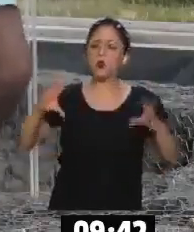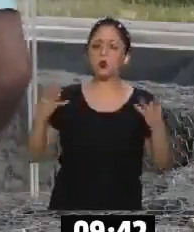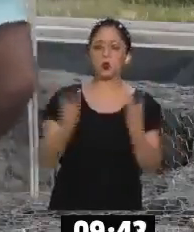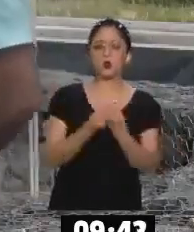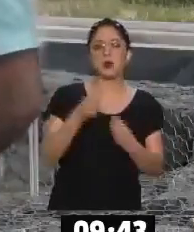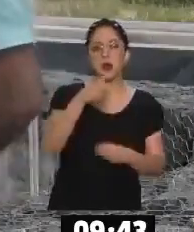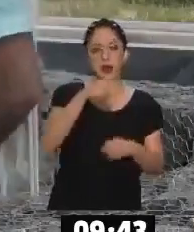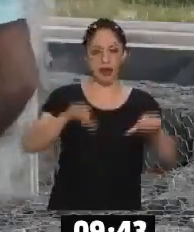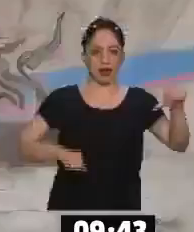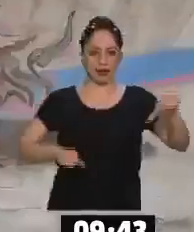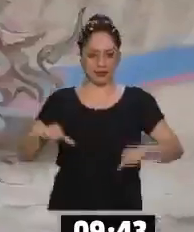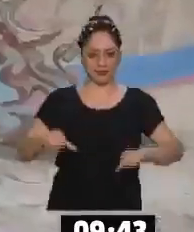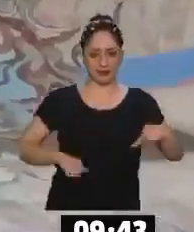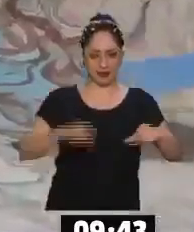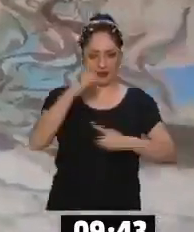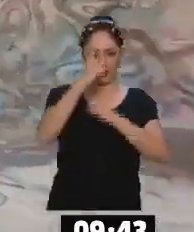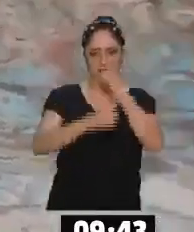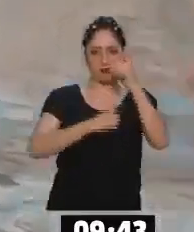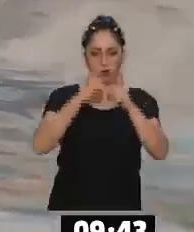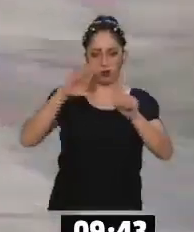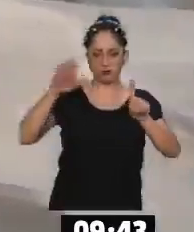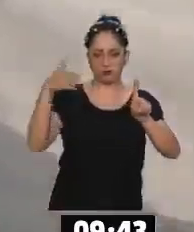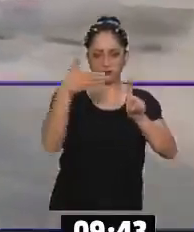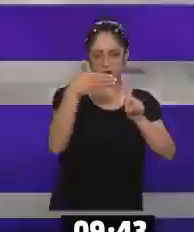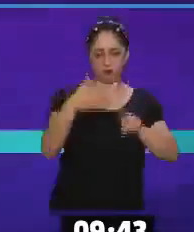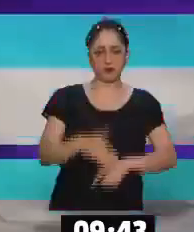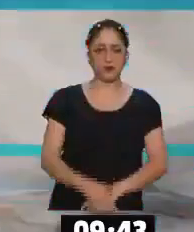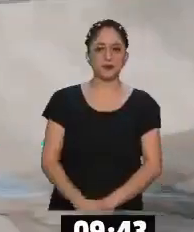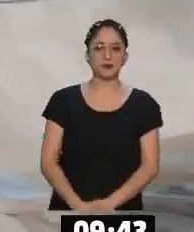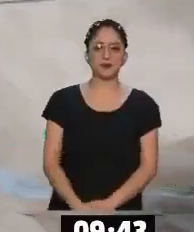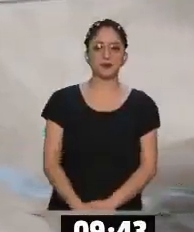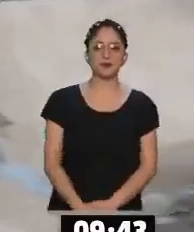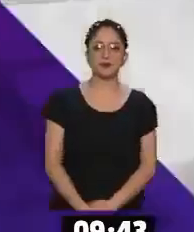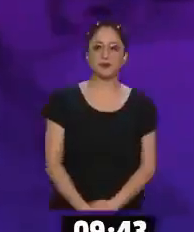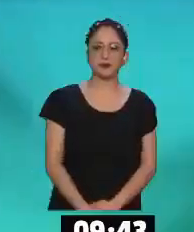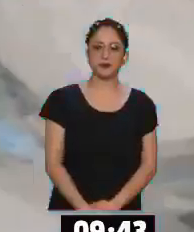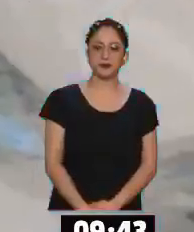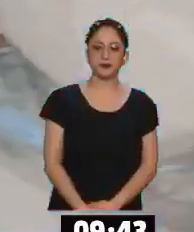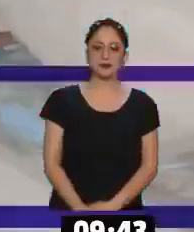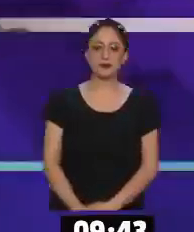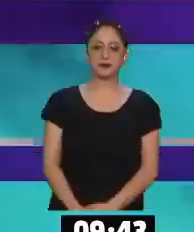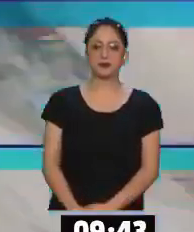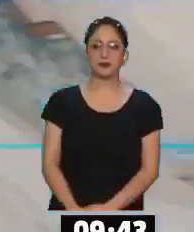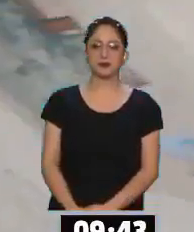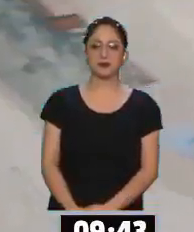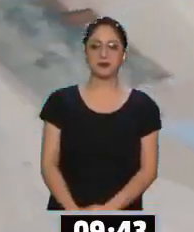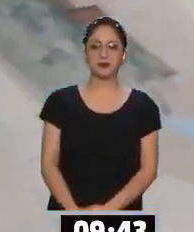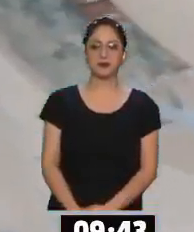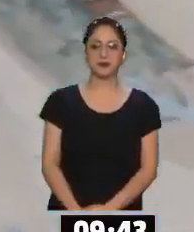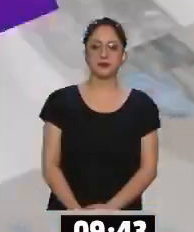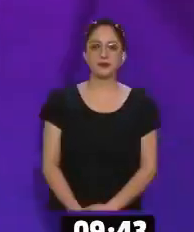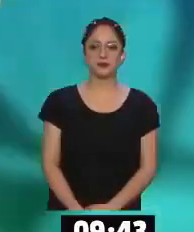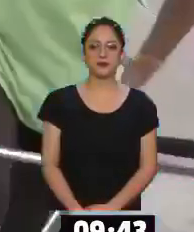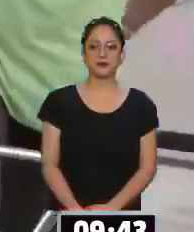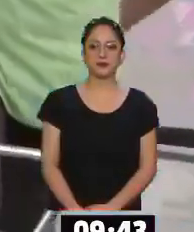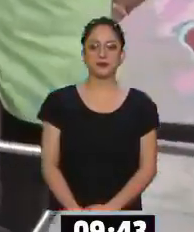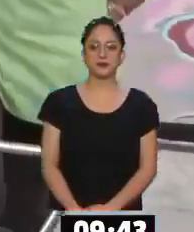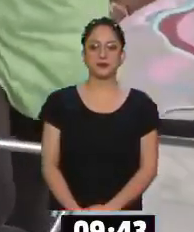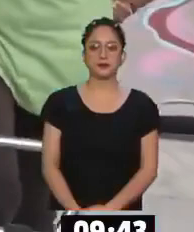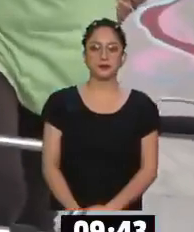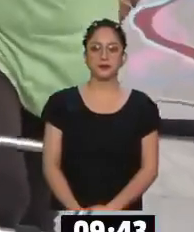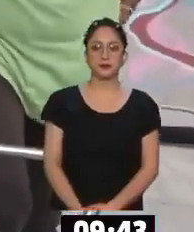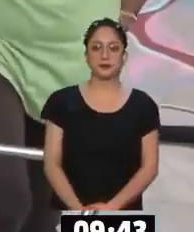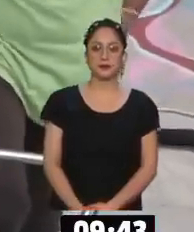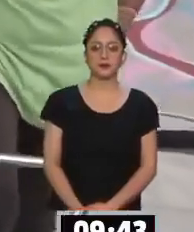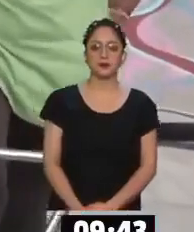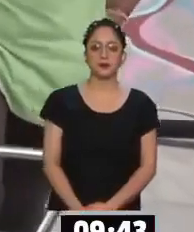deportivas extremas. Fuck sanitizing, 'cause I'm a virus. So dirty like the old Osiris. I never tiptoe when I'm on. ¿Qué te parece